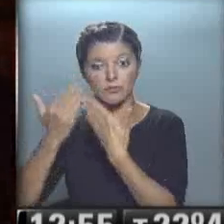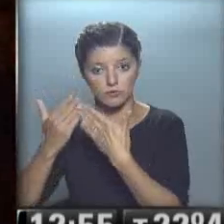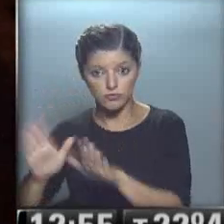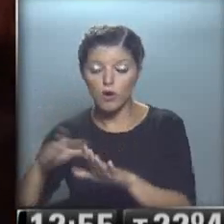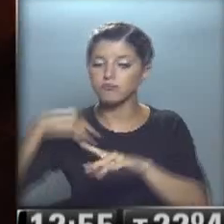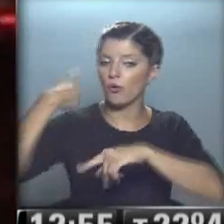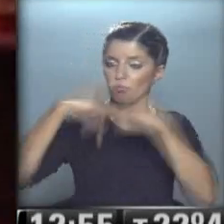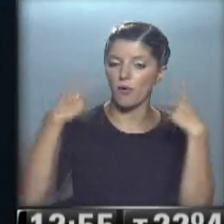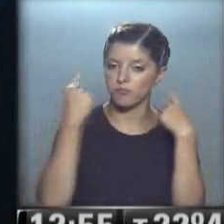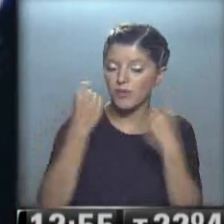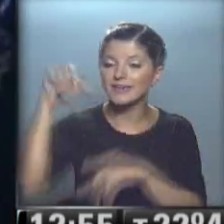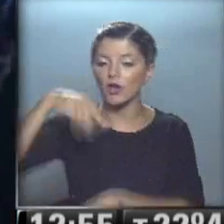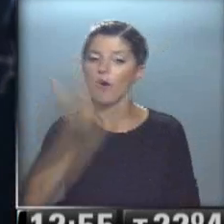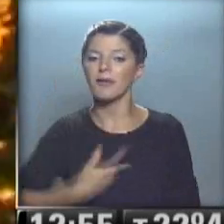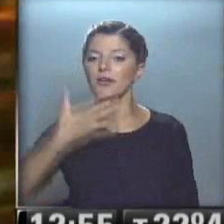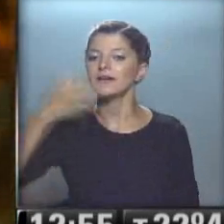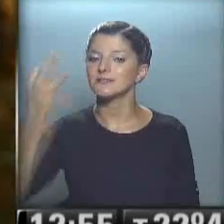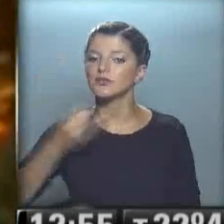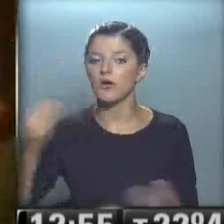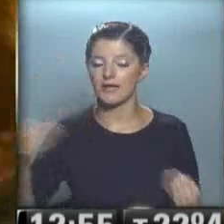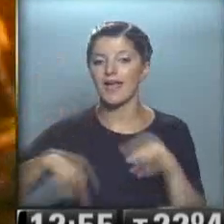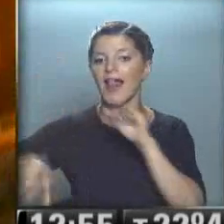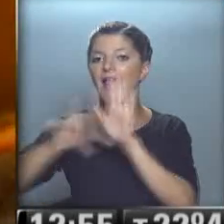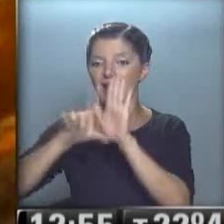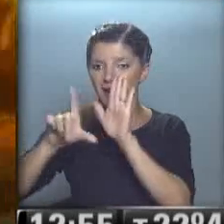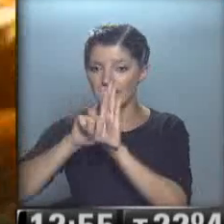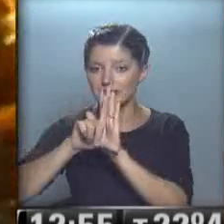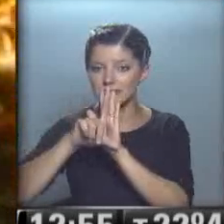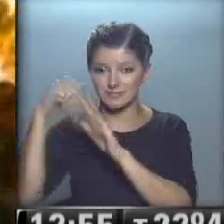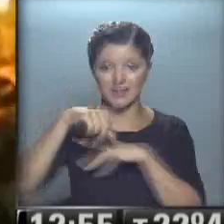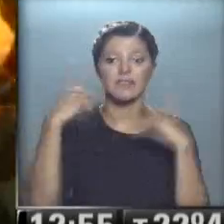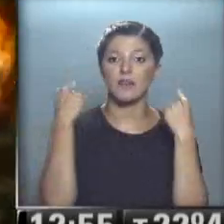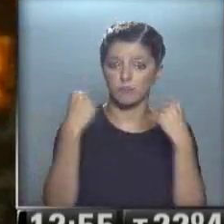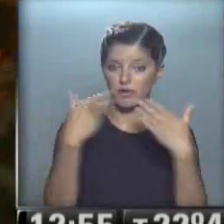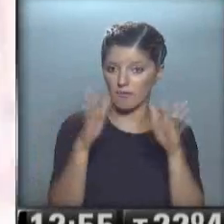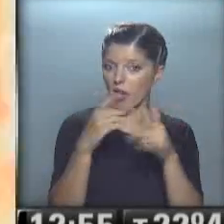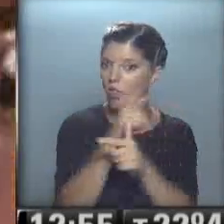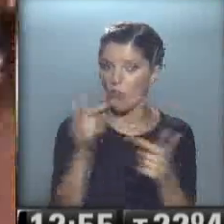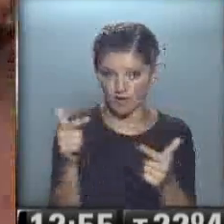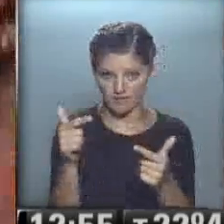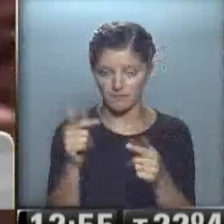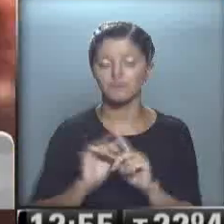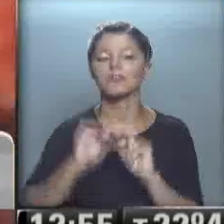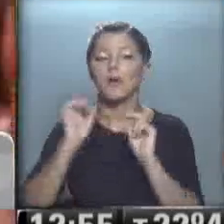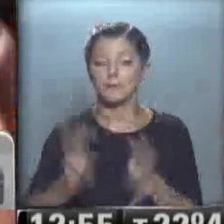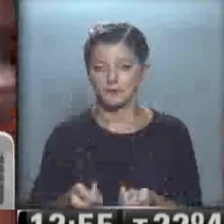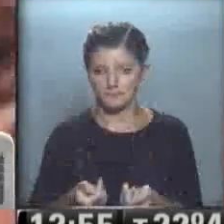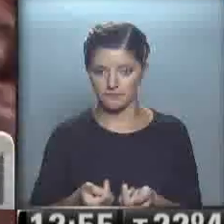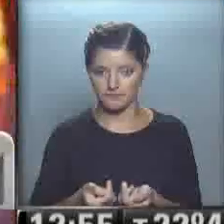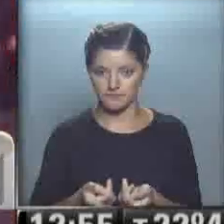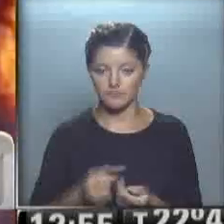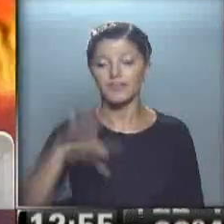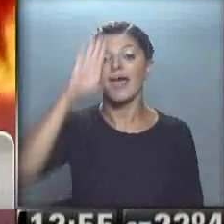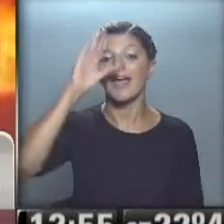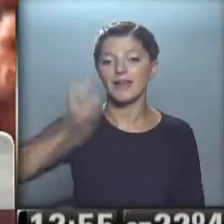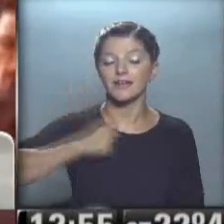la decisión del gobierno que dejó sin efecto las leyes que recortaban libertades políticas además el ejército